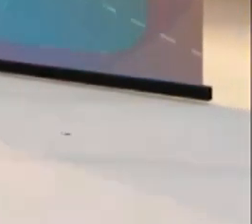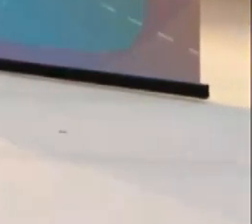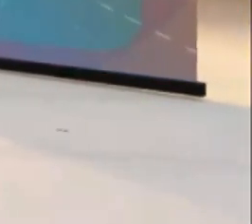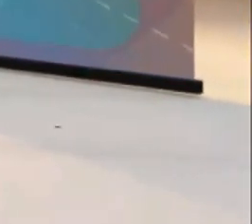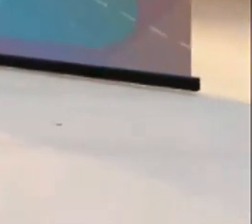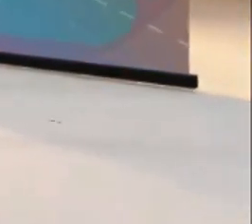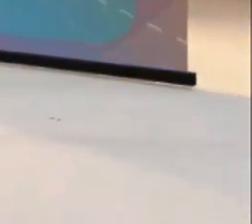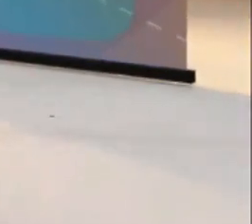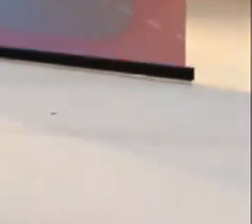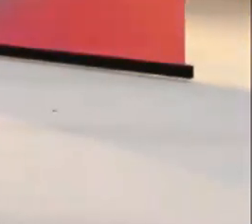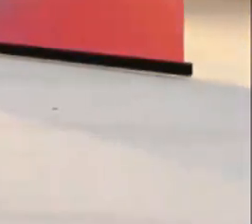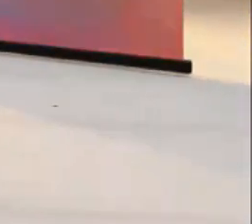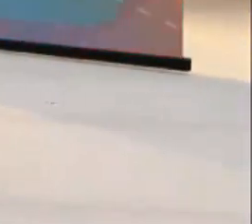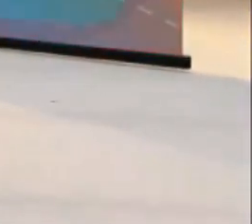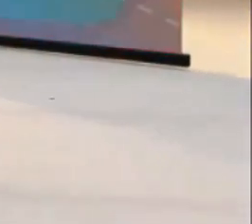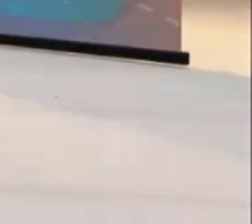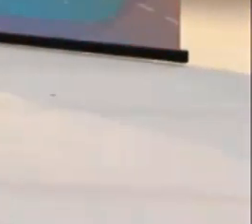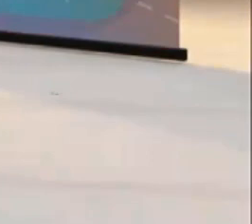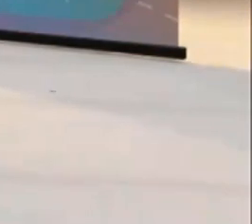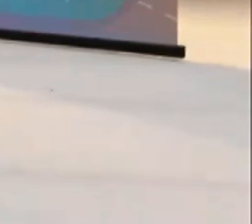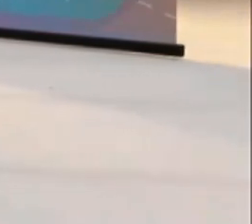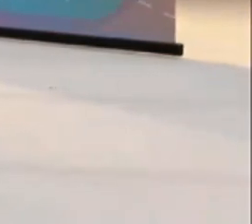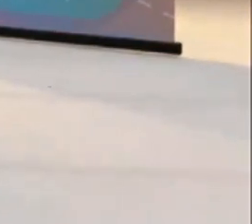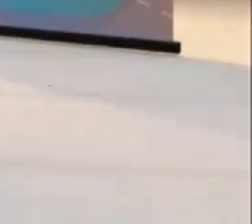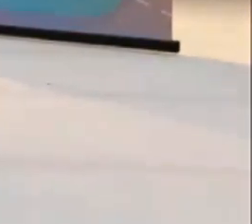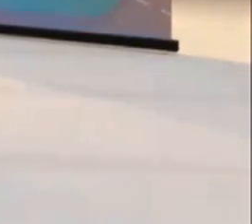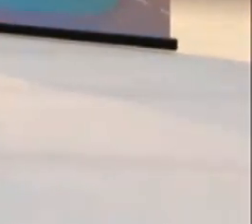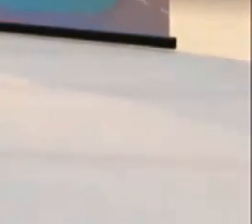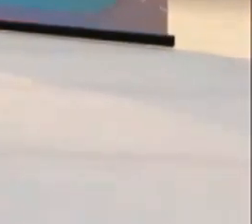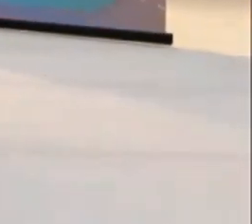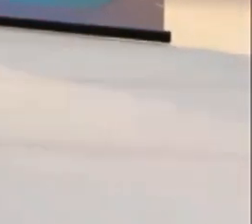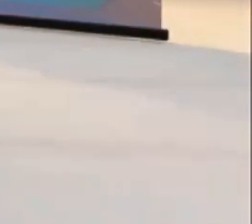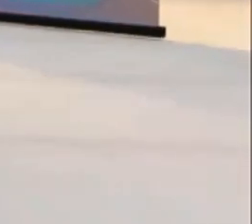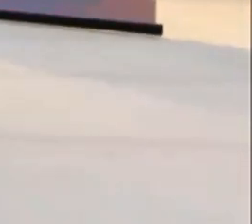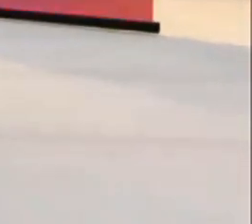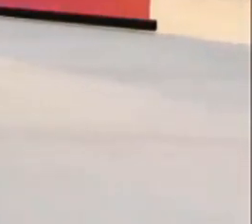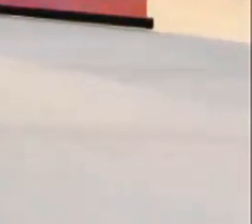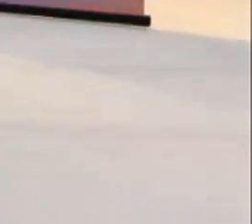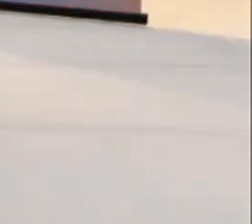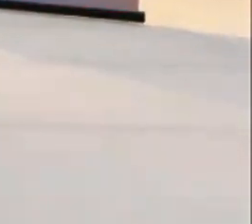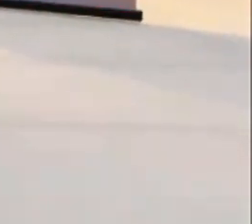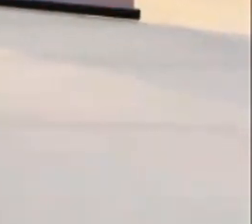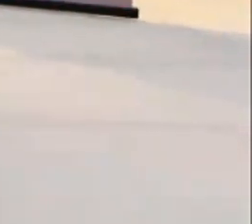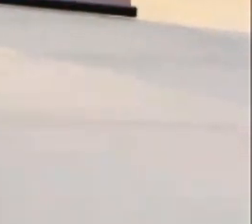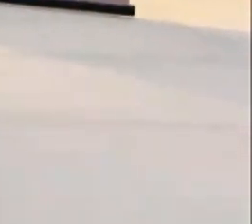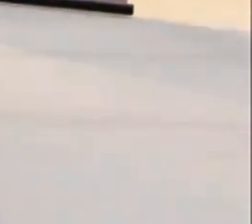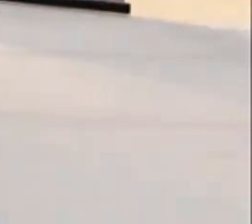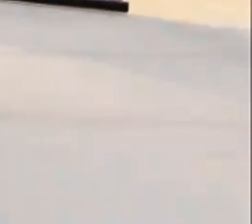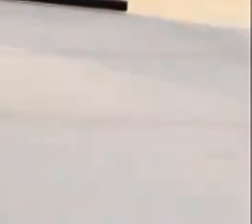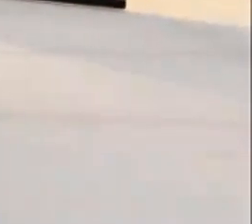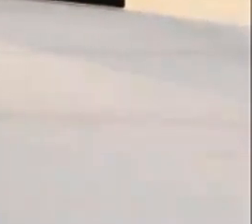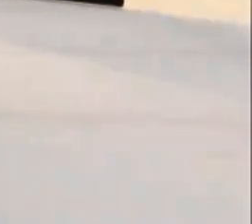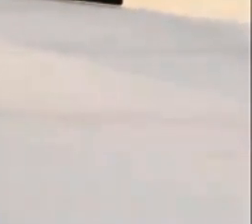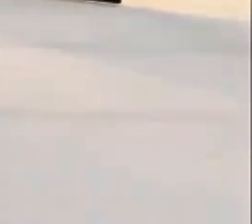documental de la realizadora Itzel Martínez del Cañizo, así es que quiero invitarlos a verla, querida Itzel.